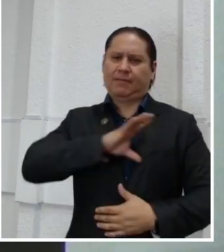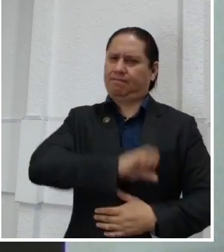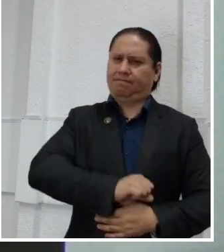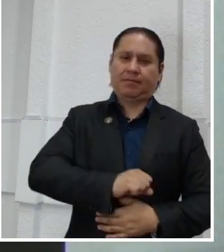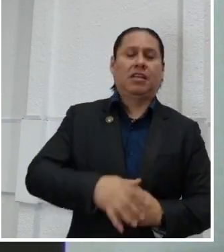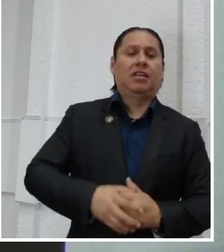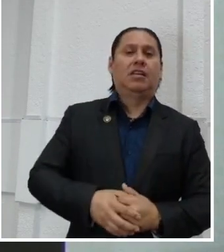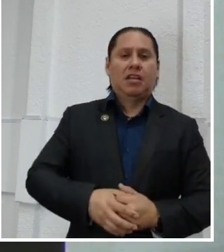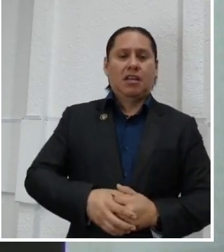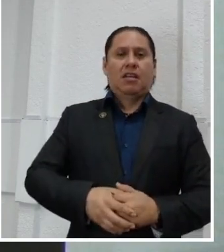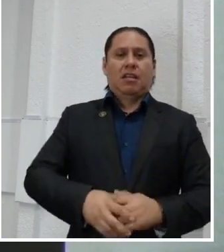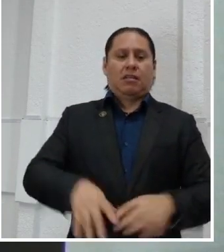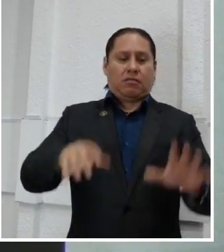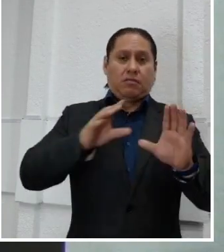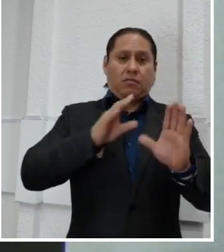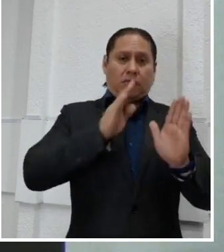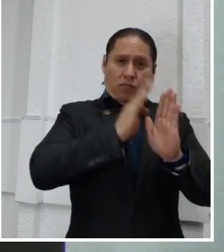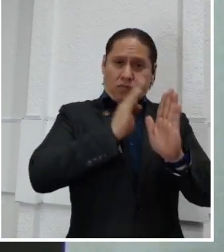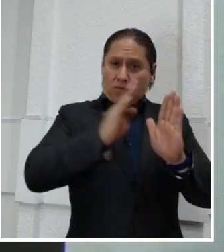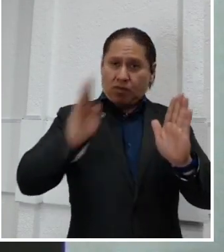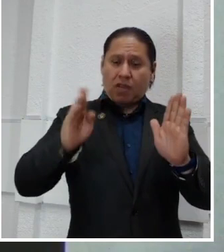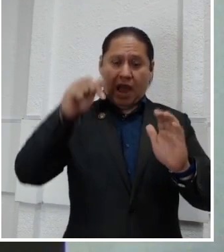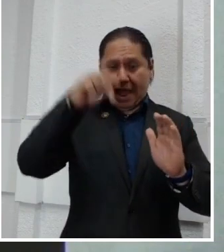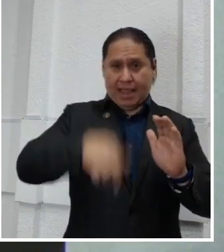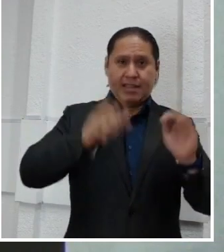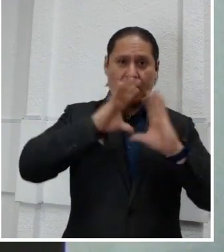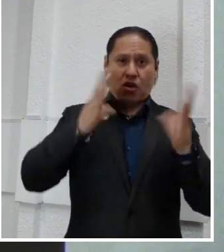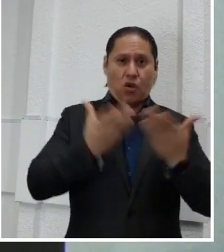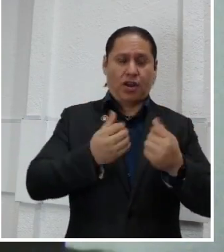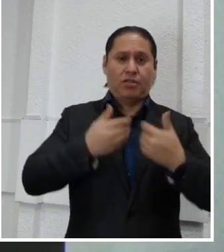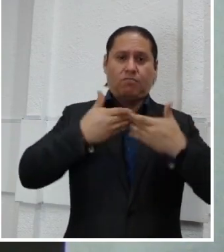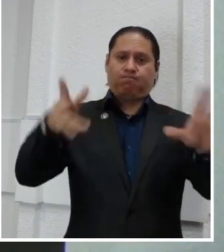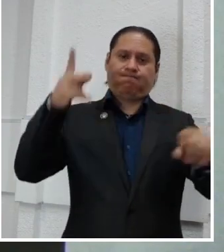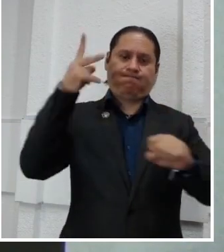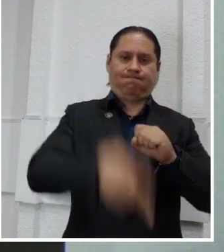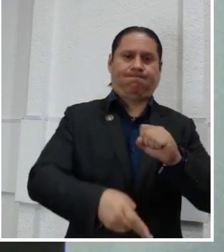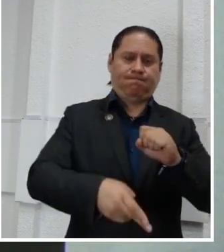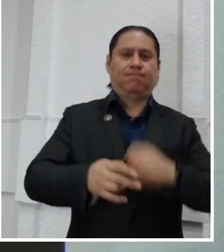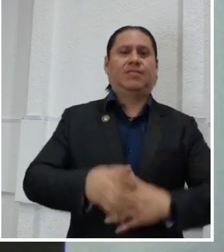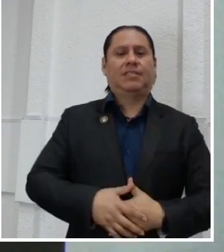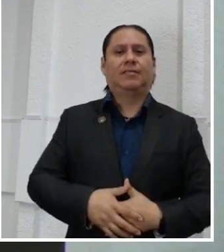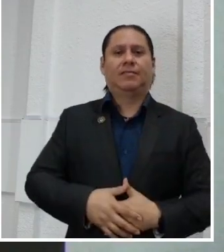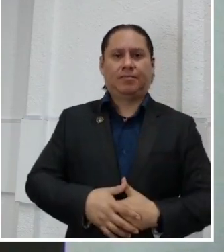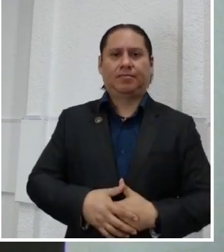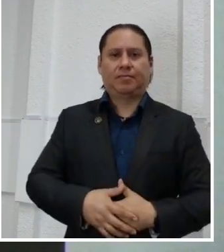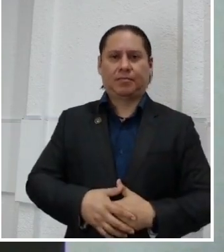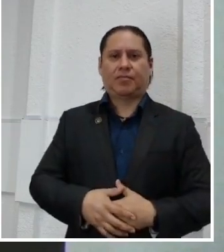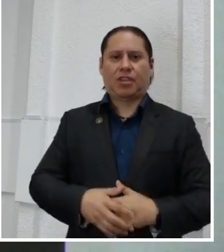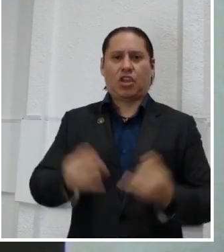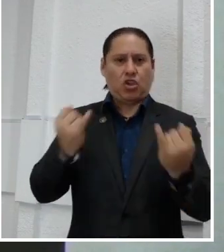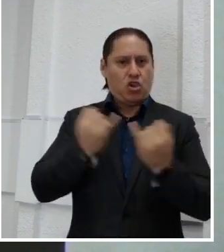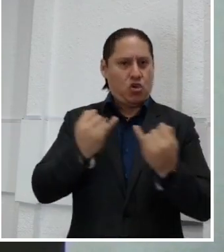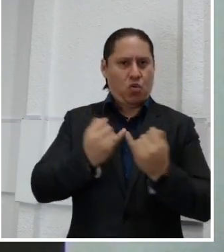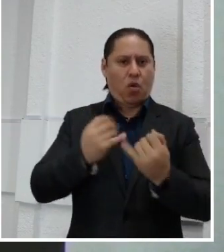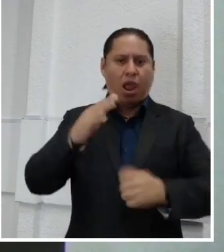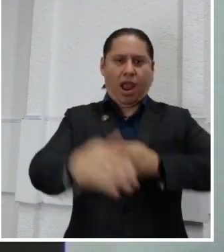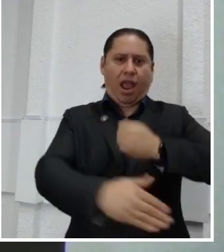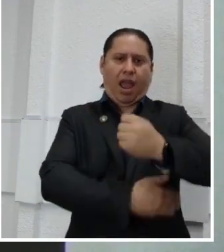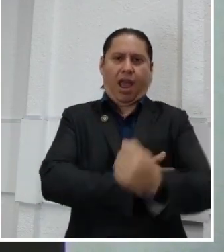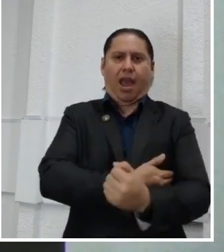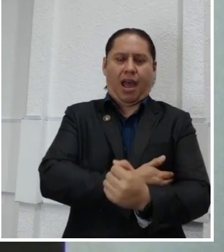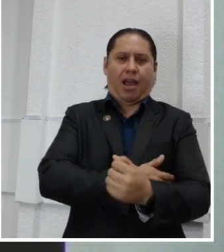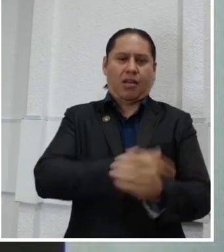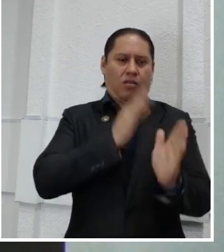estatal, fundó la biblioteca de este honorable Congreso del Estado y el actual Archivo del Estado de